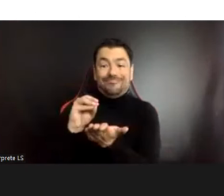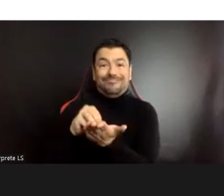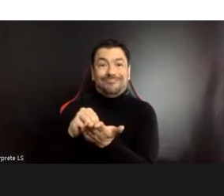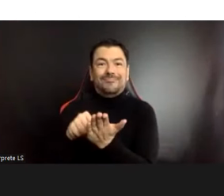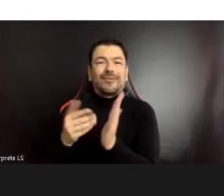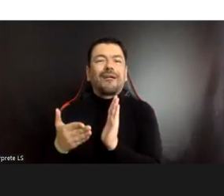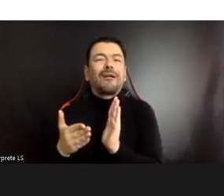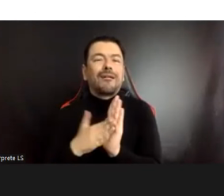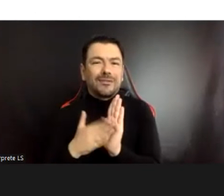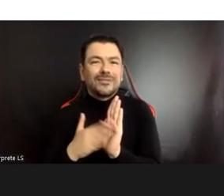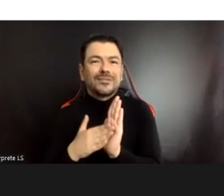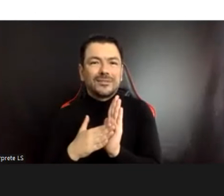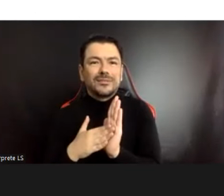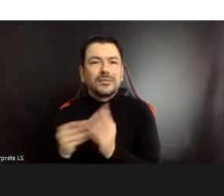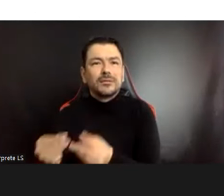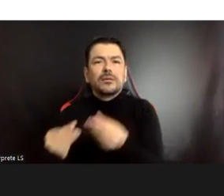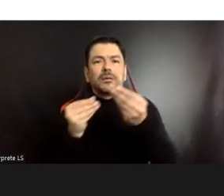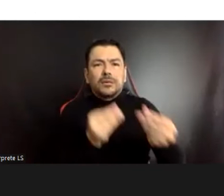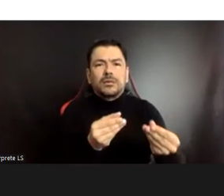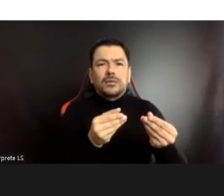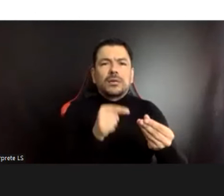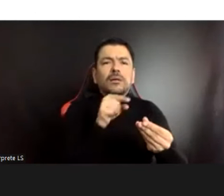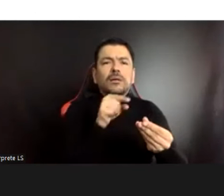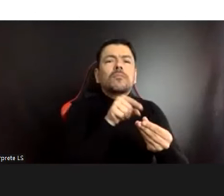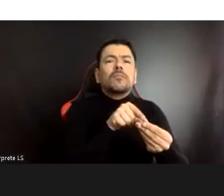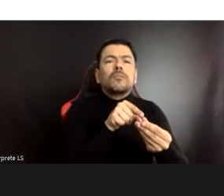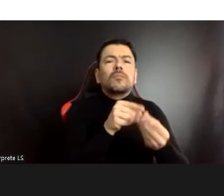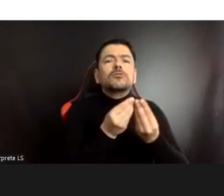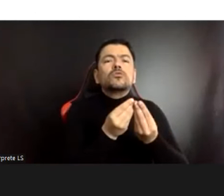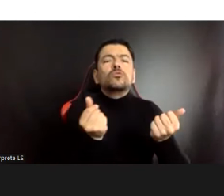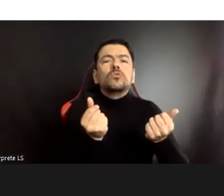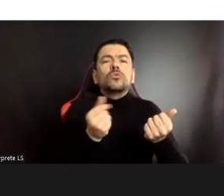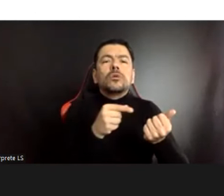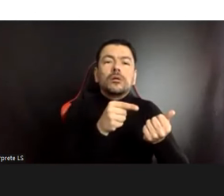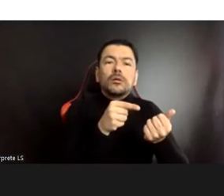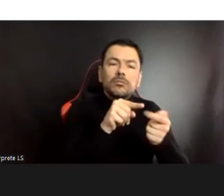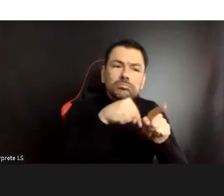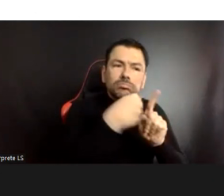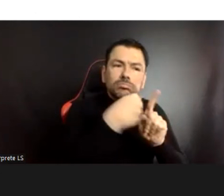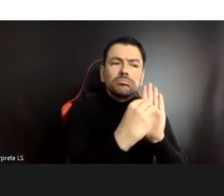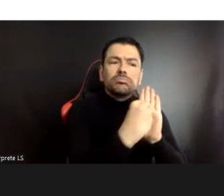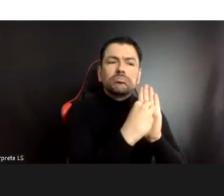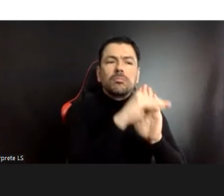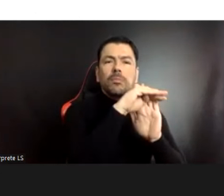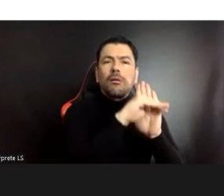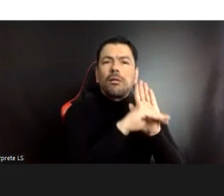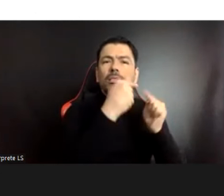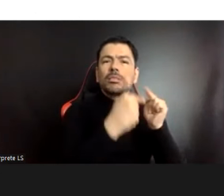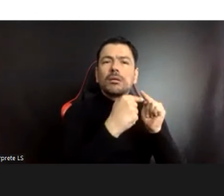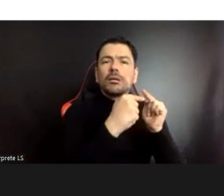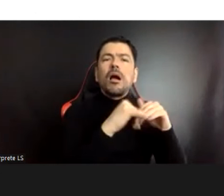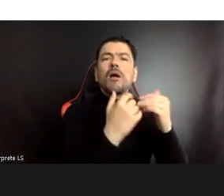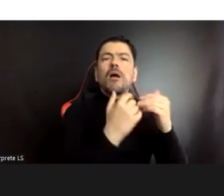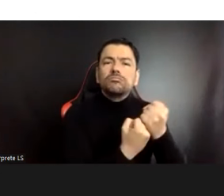involucre a los que crean las políticas, incluyendo a los donantes? Y Mónica, no sé si de pronto